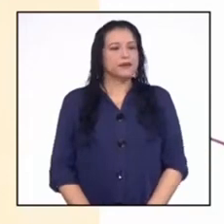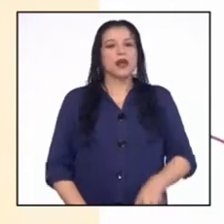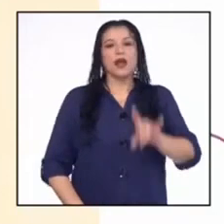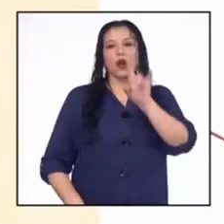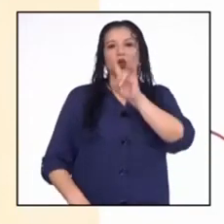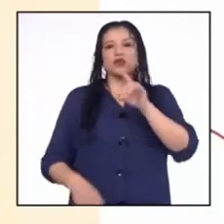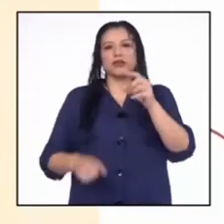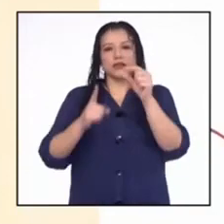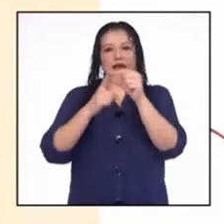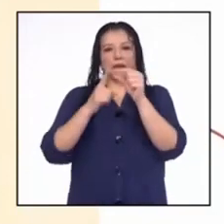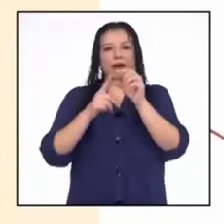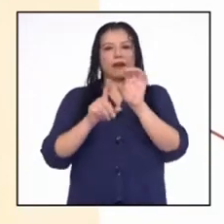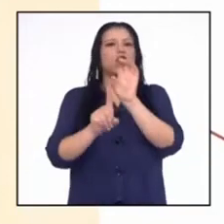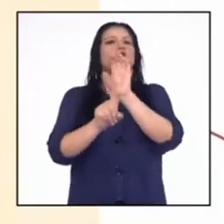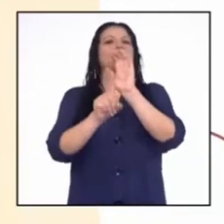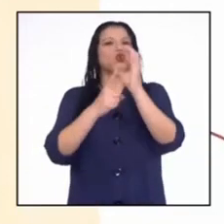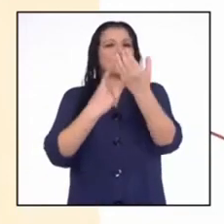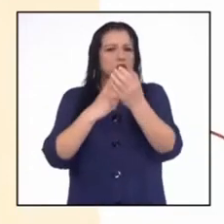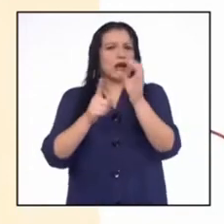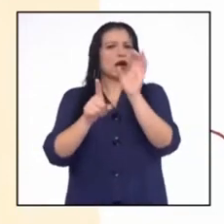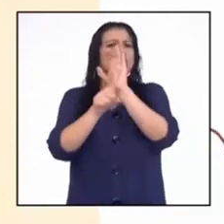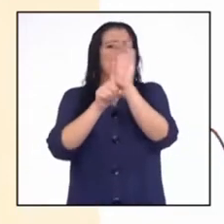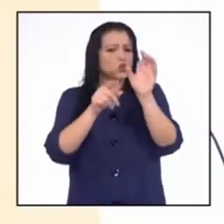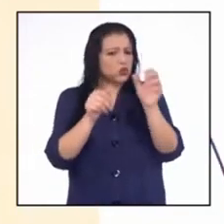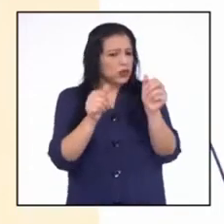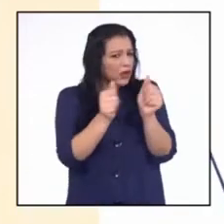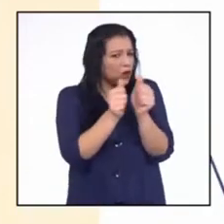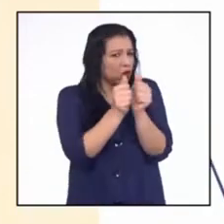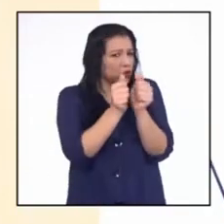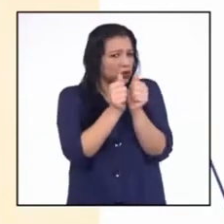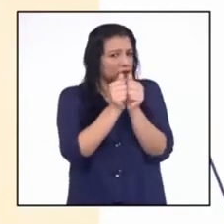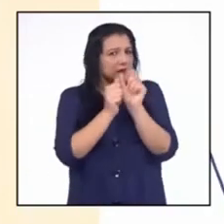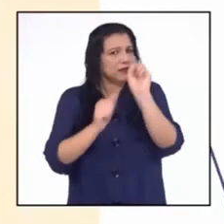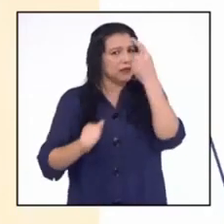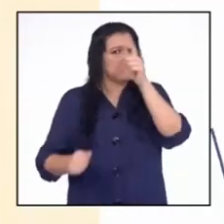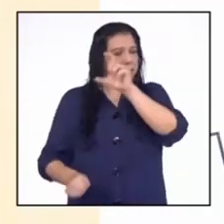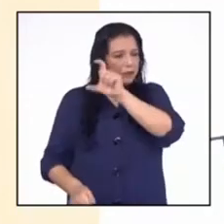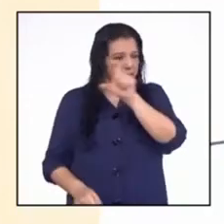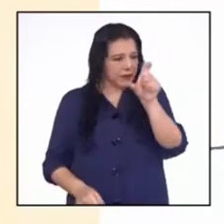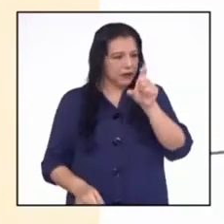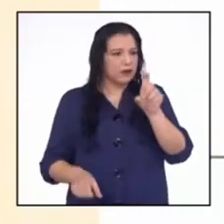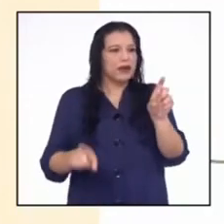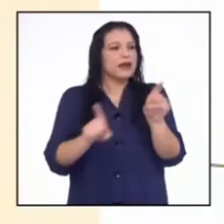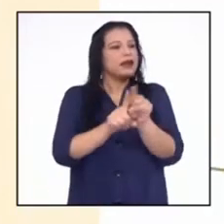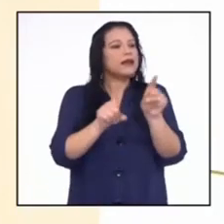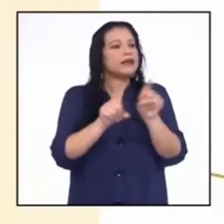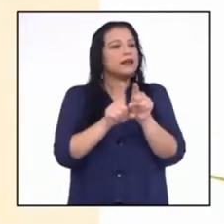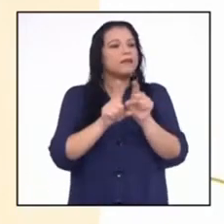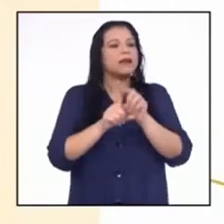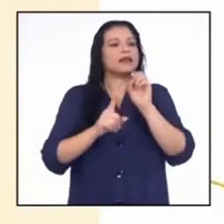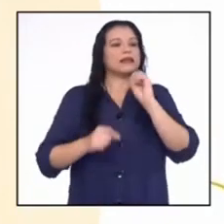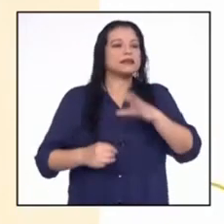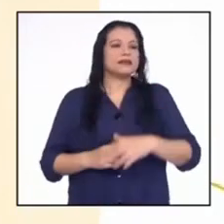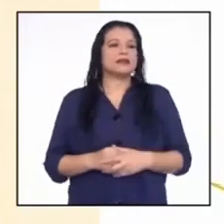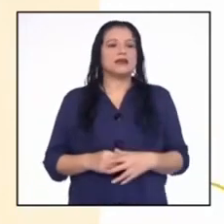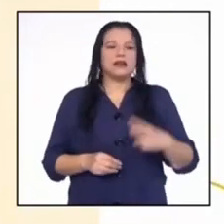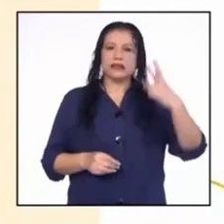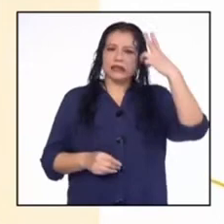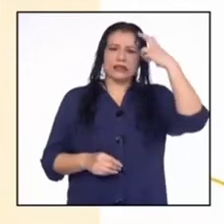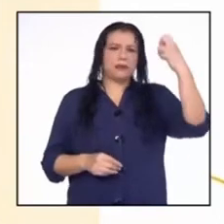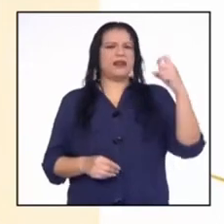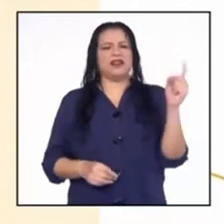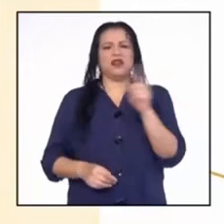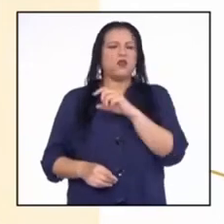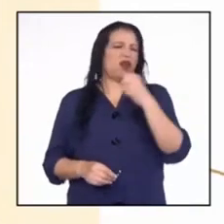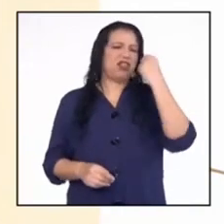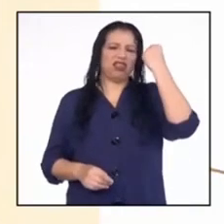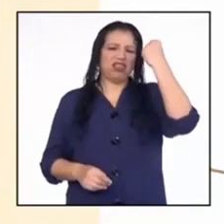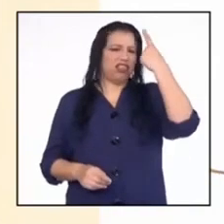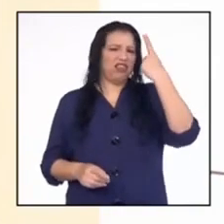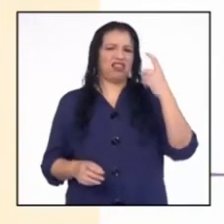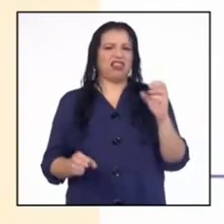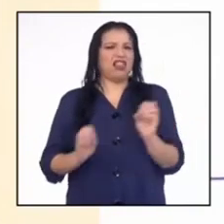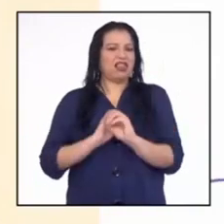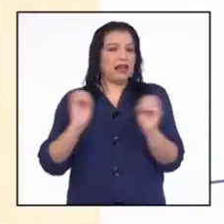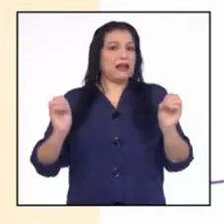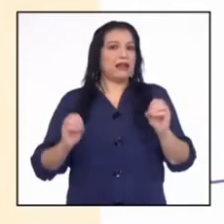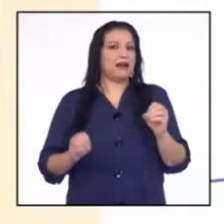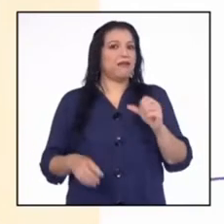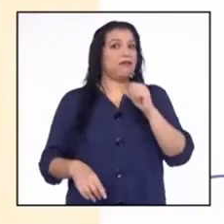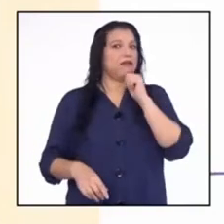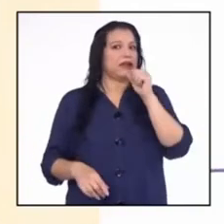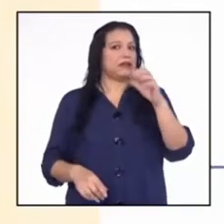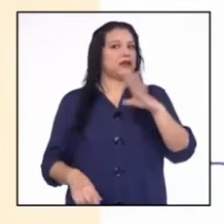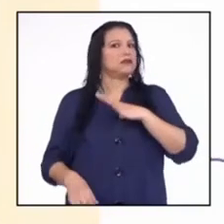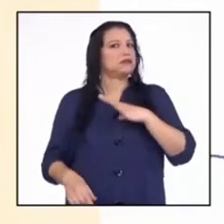Usaste la palabra cultura 2 veces casi seguidas en el primer párrafo. Además, decir rebeldes que no entienden nada parece